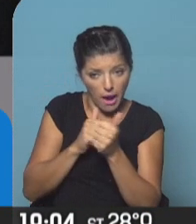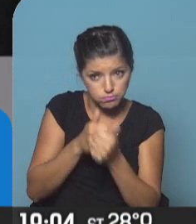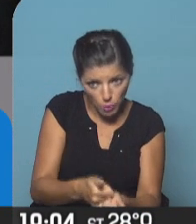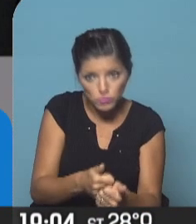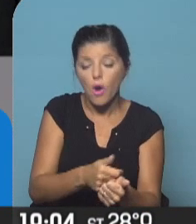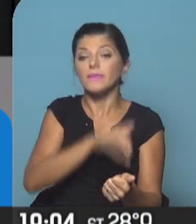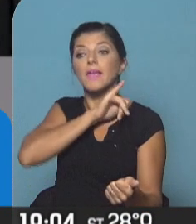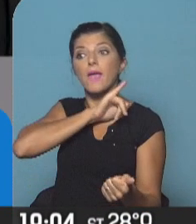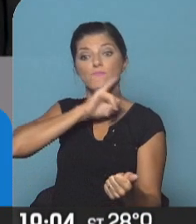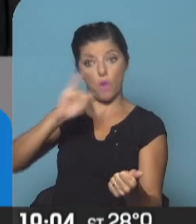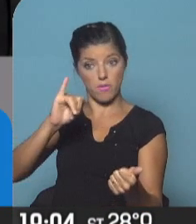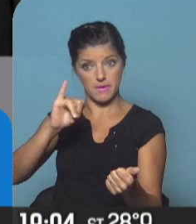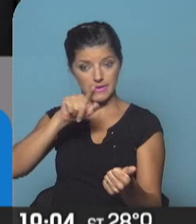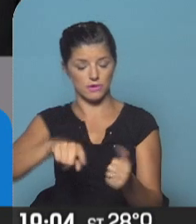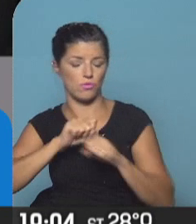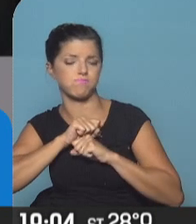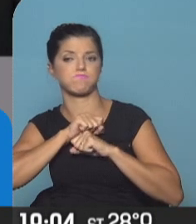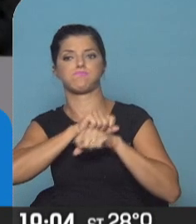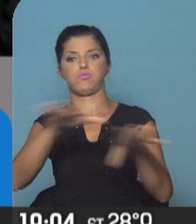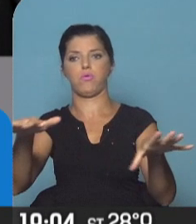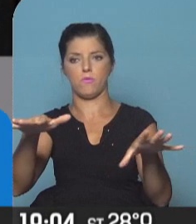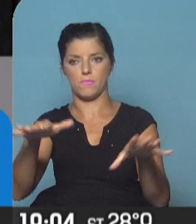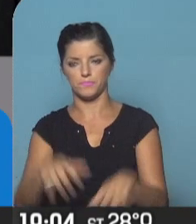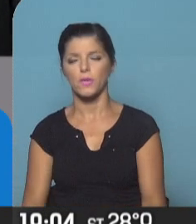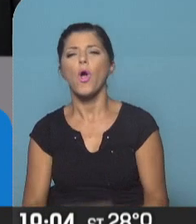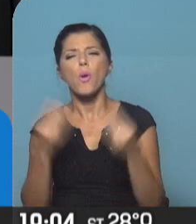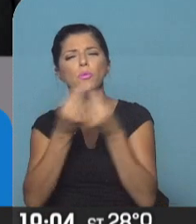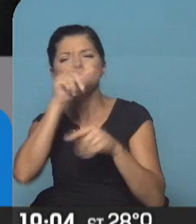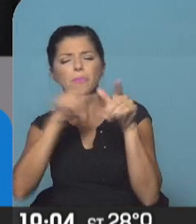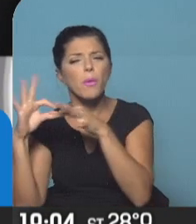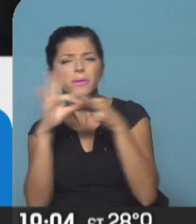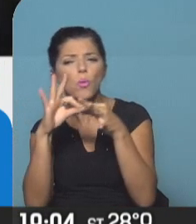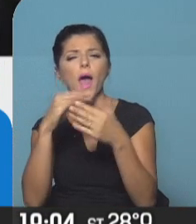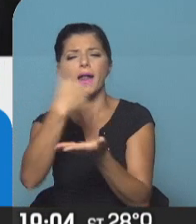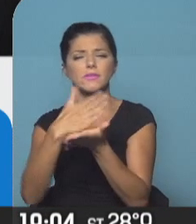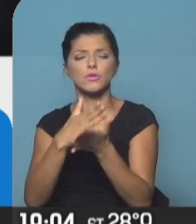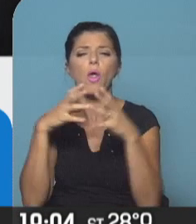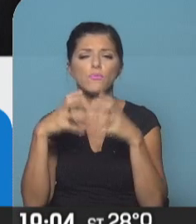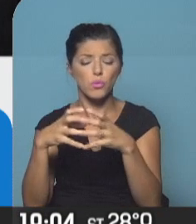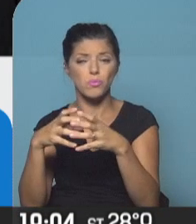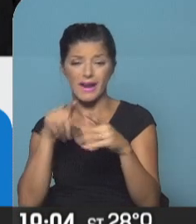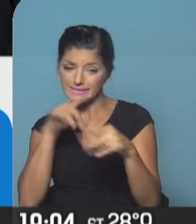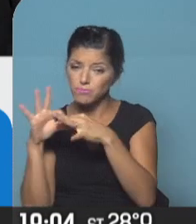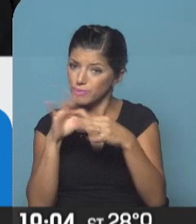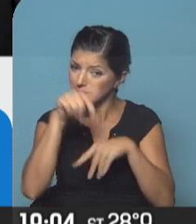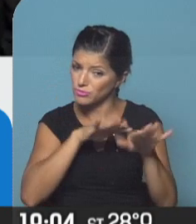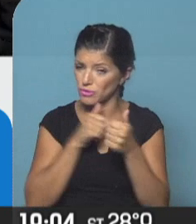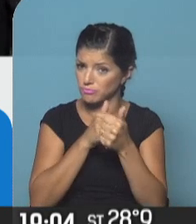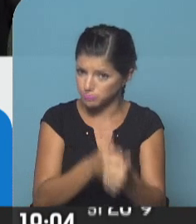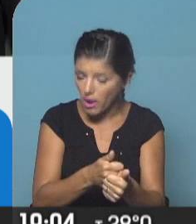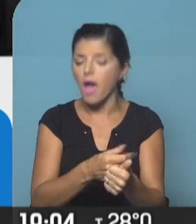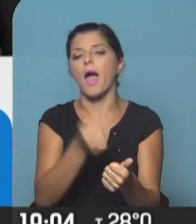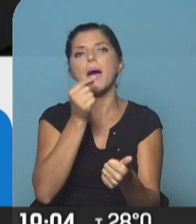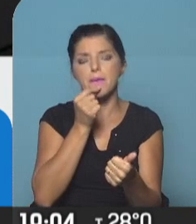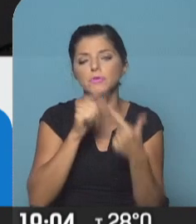a la luz. Lamentablemente hay mucha gente metida del ambiente del fútbol. Árbitros, organizadores,